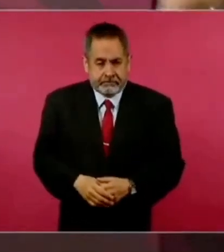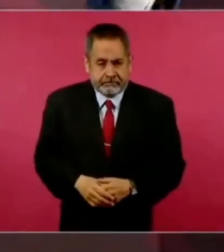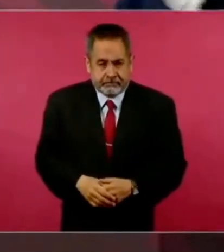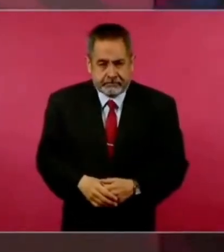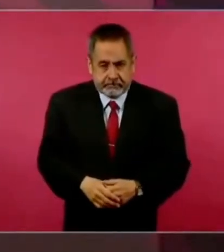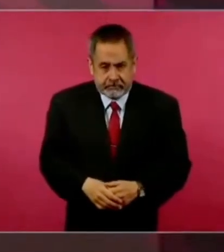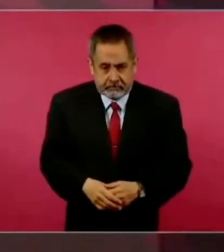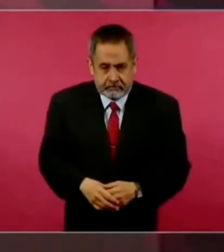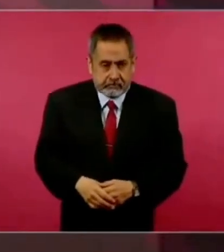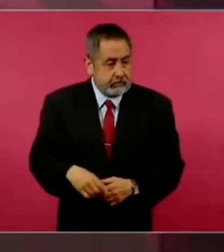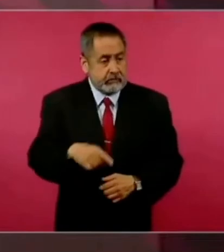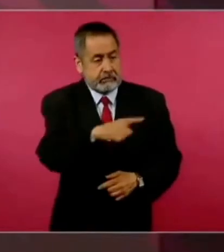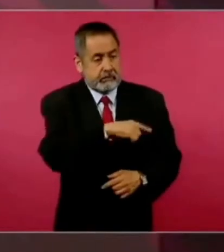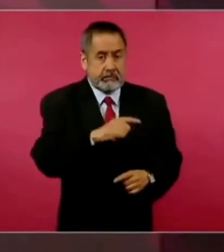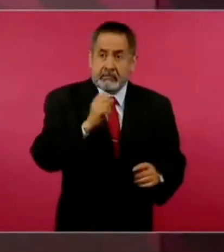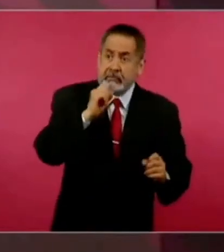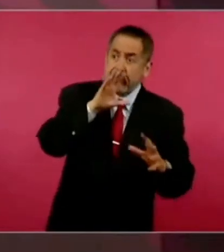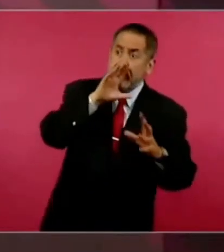se alarman